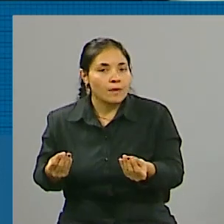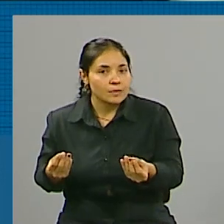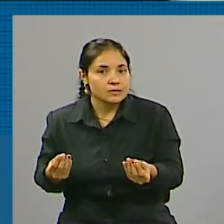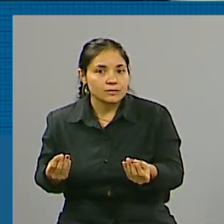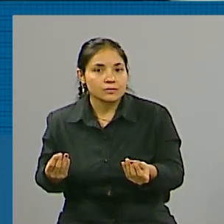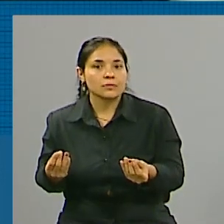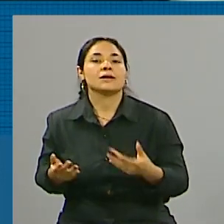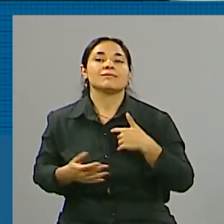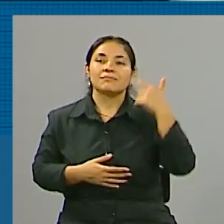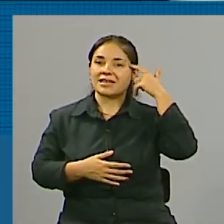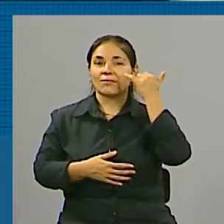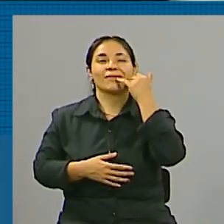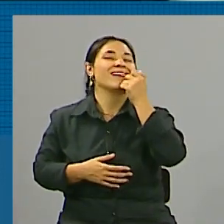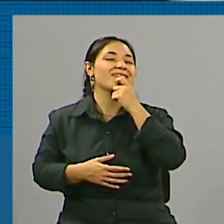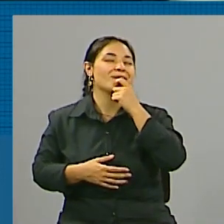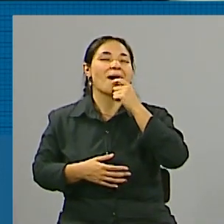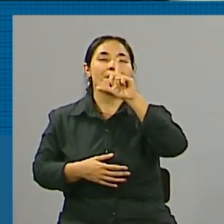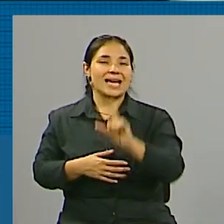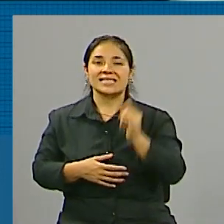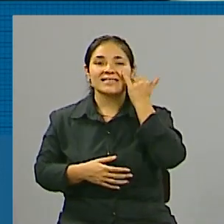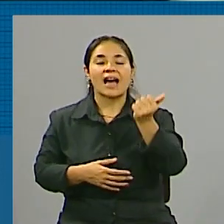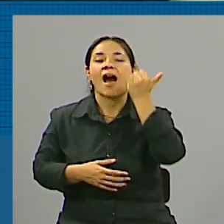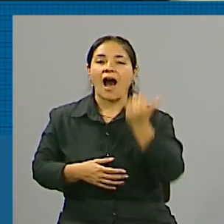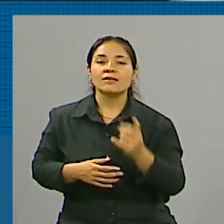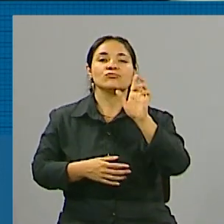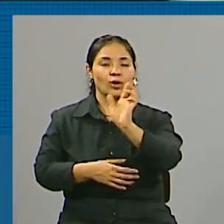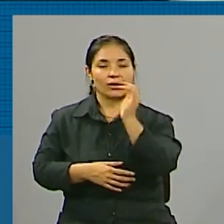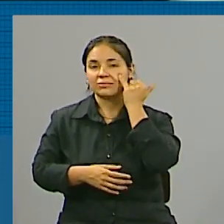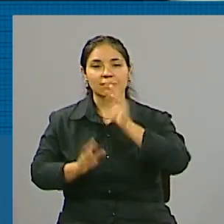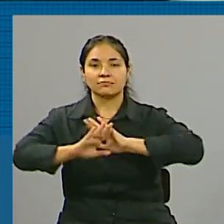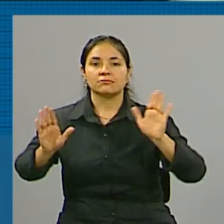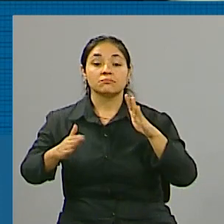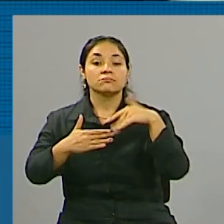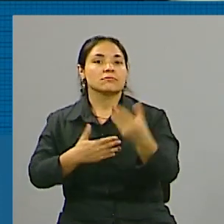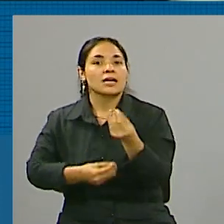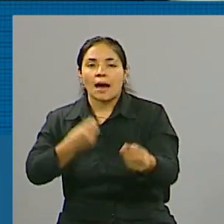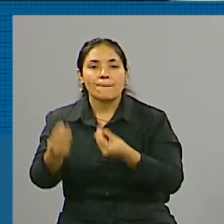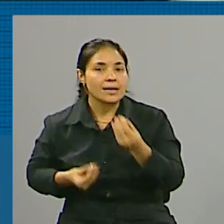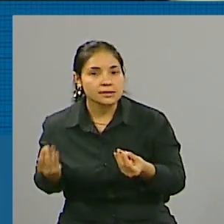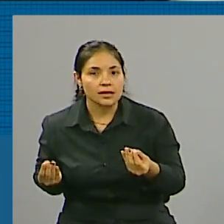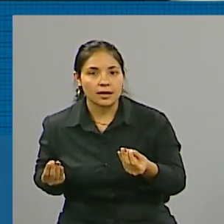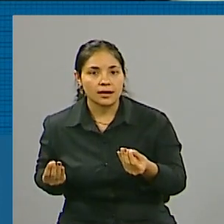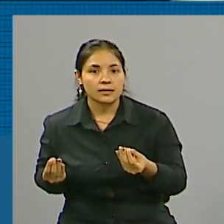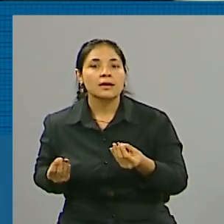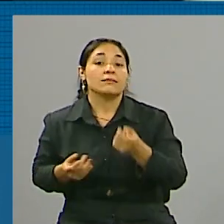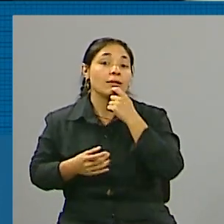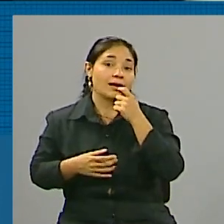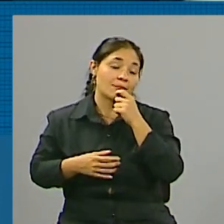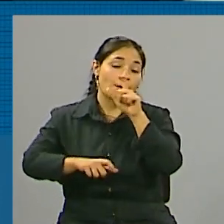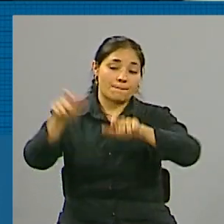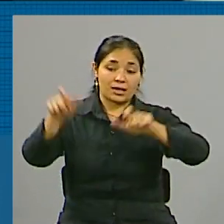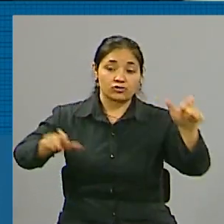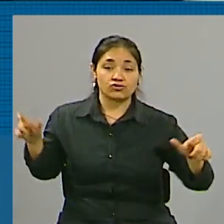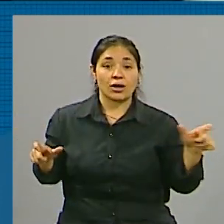Pensemos que ya estamos dolarizados. ¿Qué pasaría inmediatamente? Vos decías el tema de la baja en el poder adquisitivo